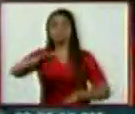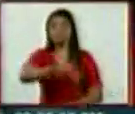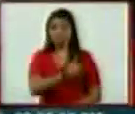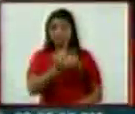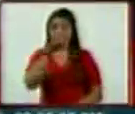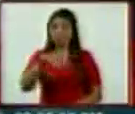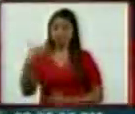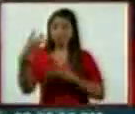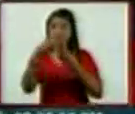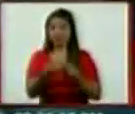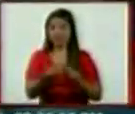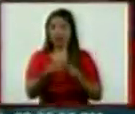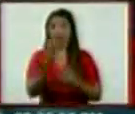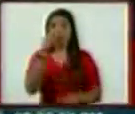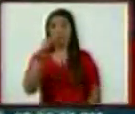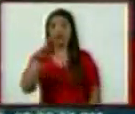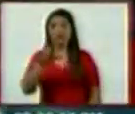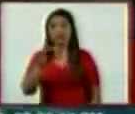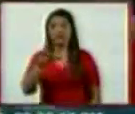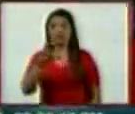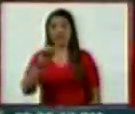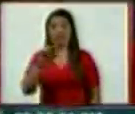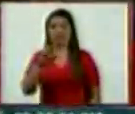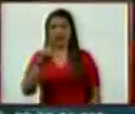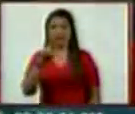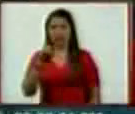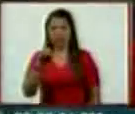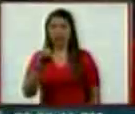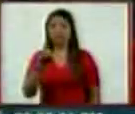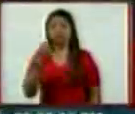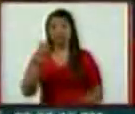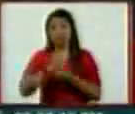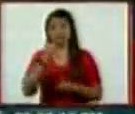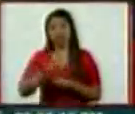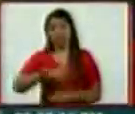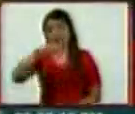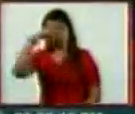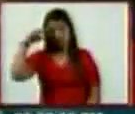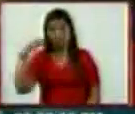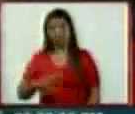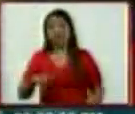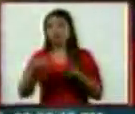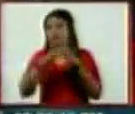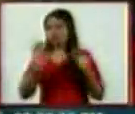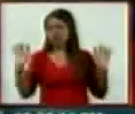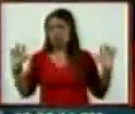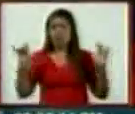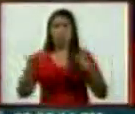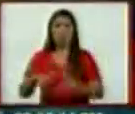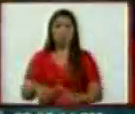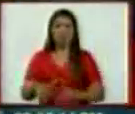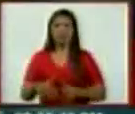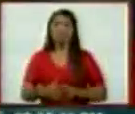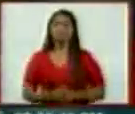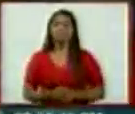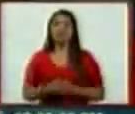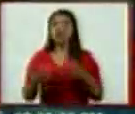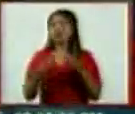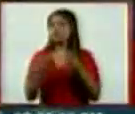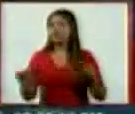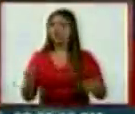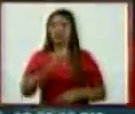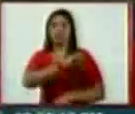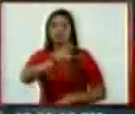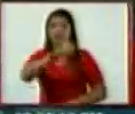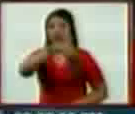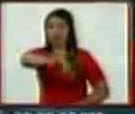acompaña Ricardo, que tuvo una ardua actividad hoy con todos, asistieron todos los jefes de todas las